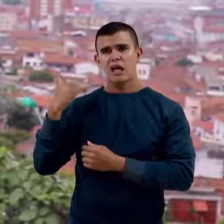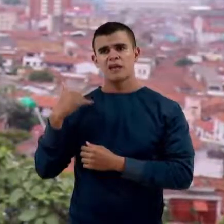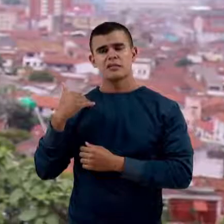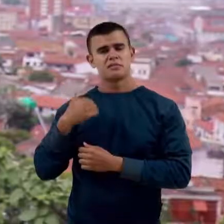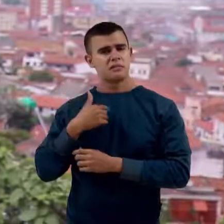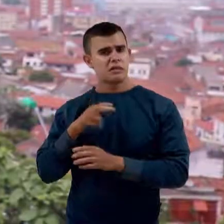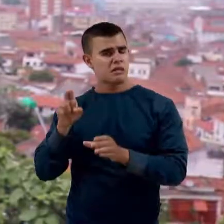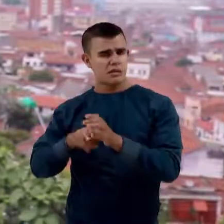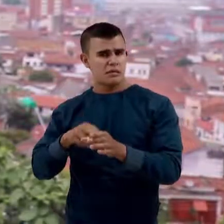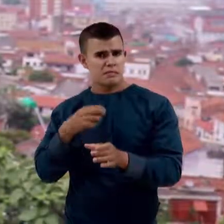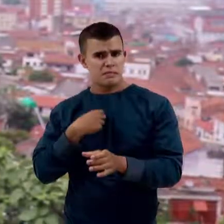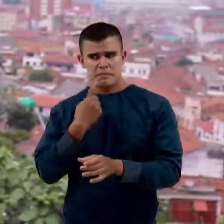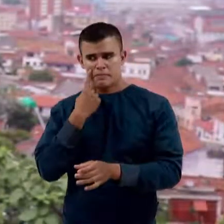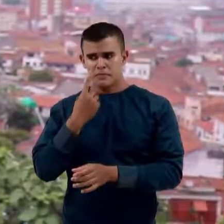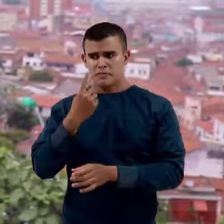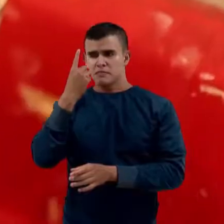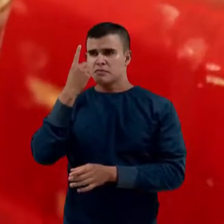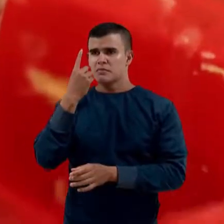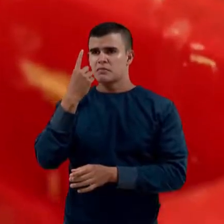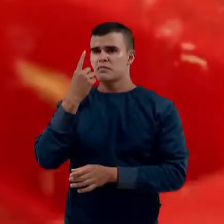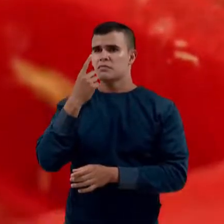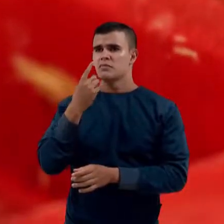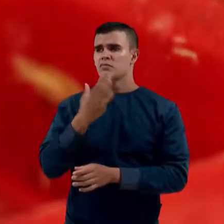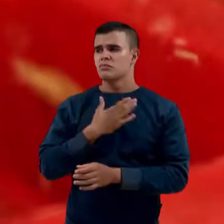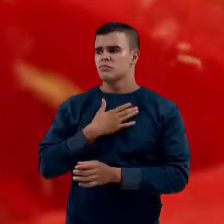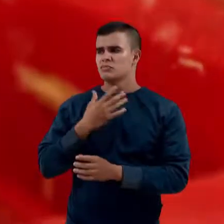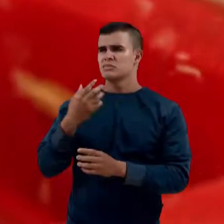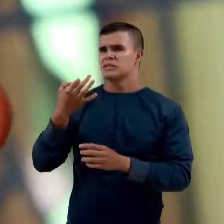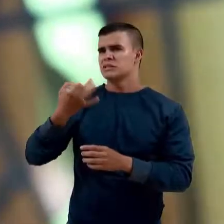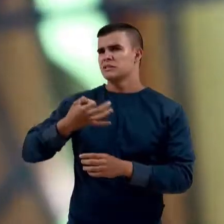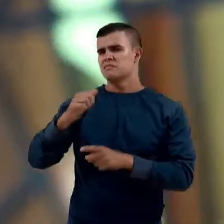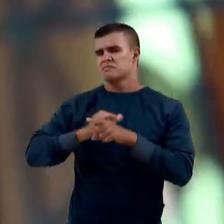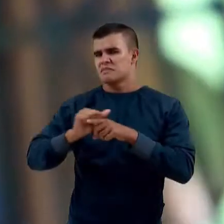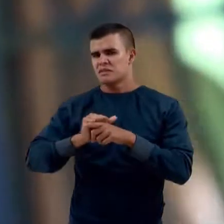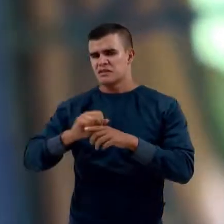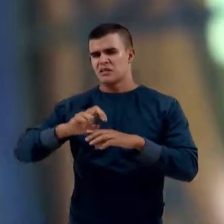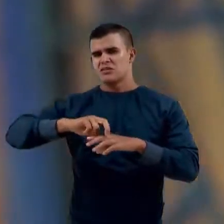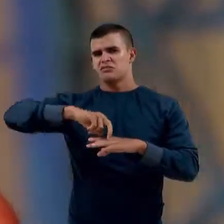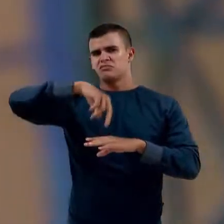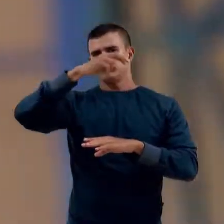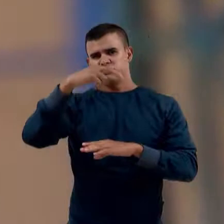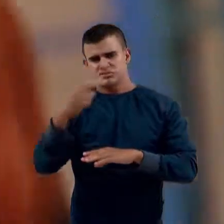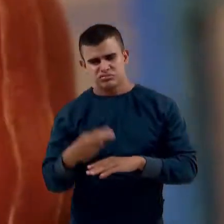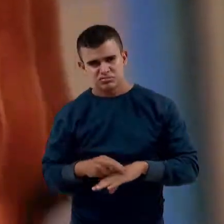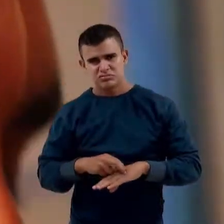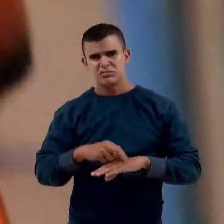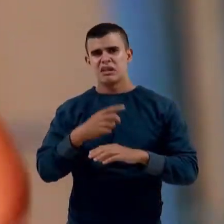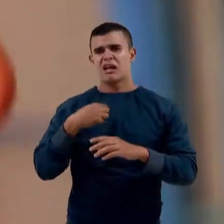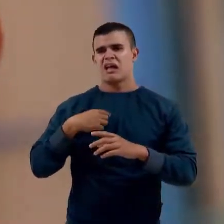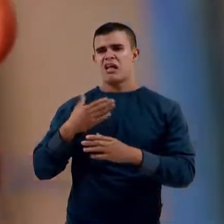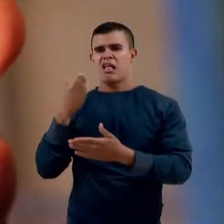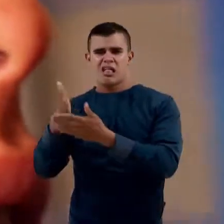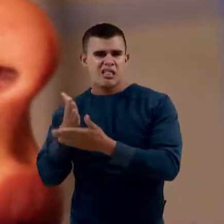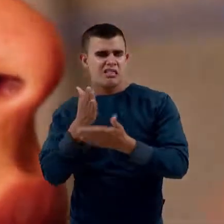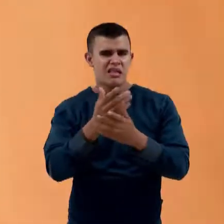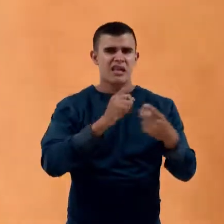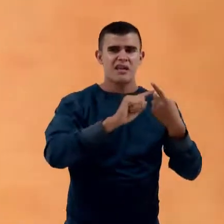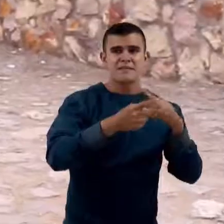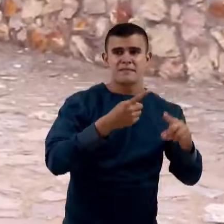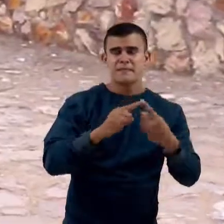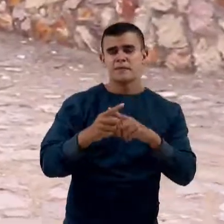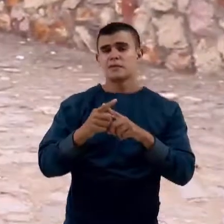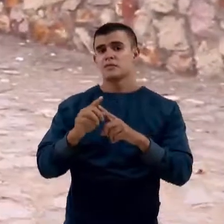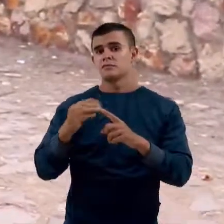afuera, o antes de pertenecer a la conciencia de Krishna, pues me la pasaba haciendo acrobacias con mis amigos, aquí para allá, allá para acá, una vida de joven